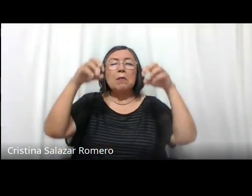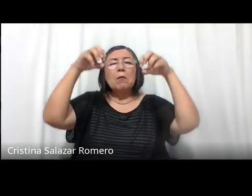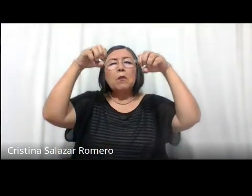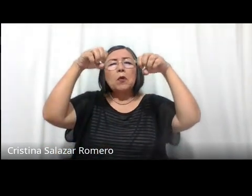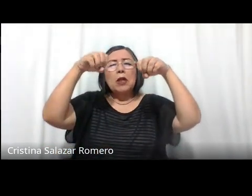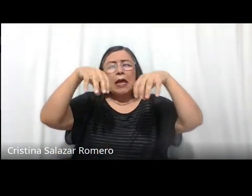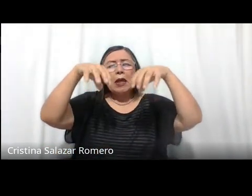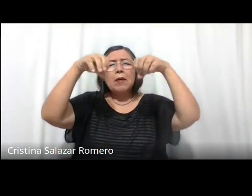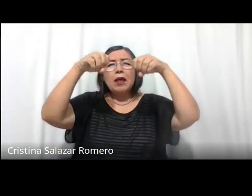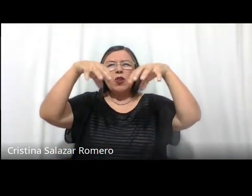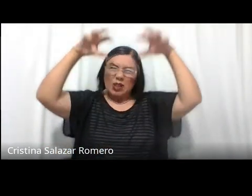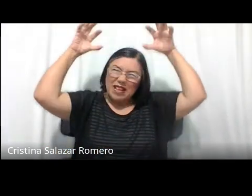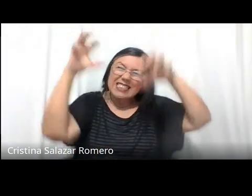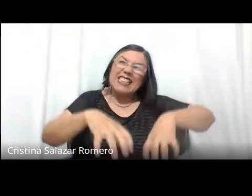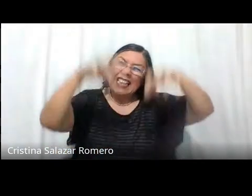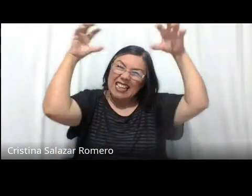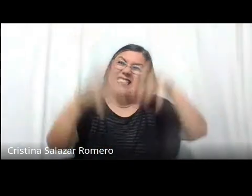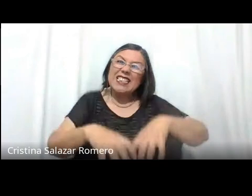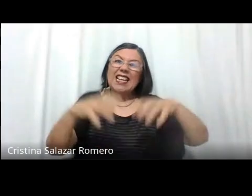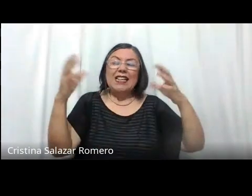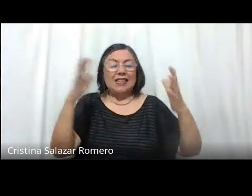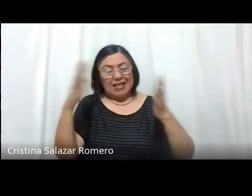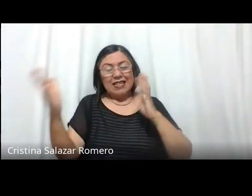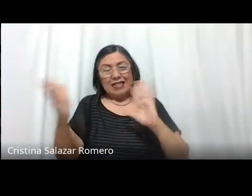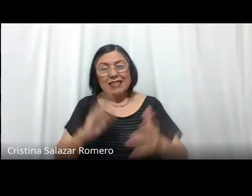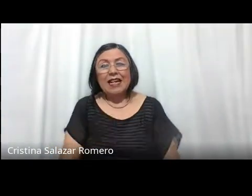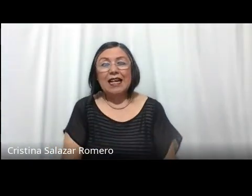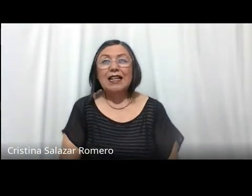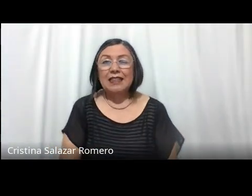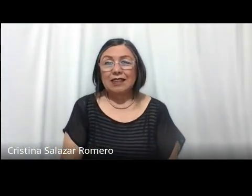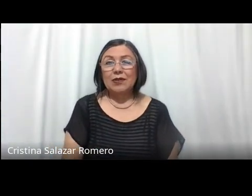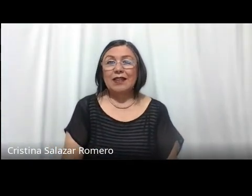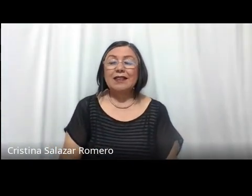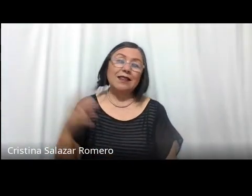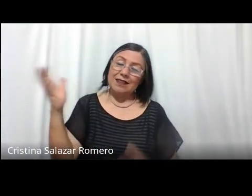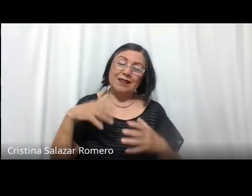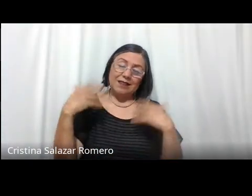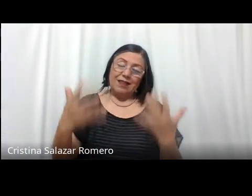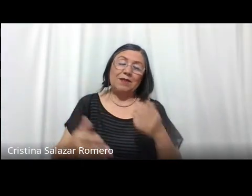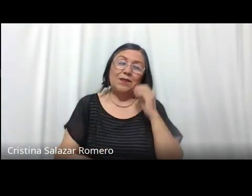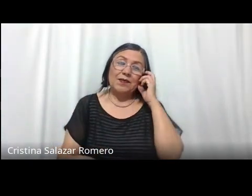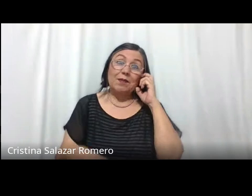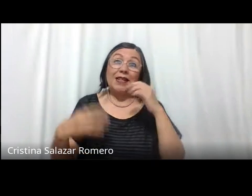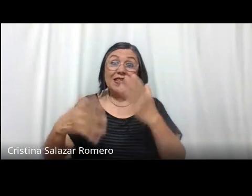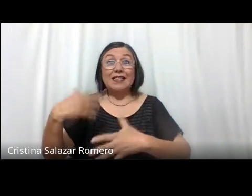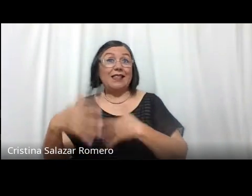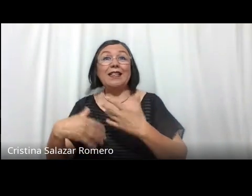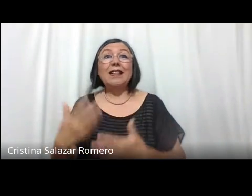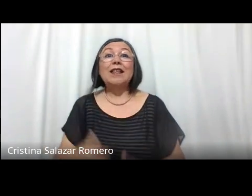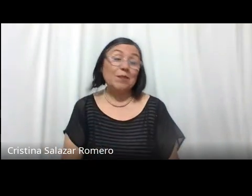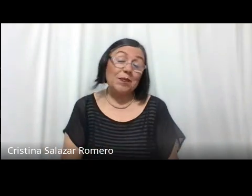sea muy leve o sea más intensa y ahí ya ustedes van a